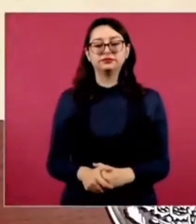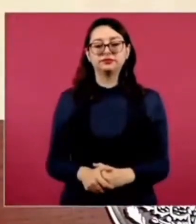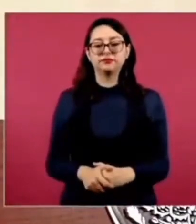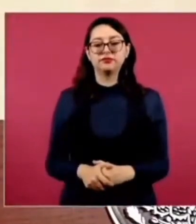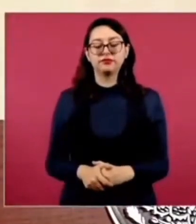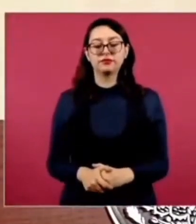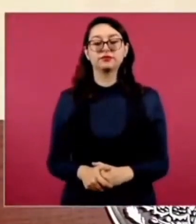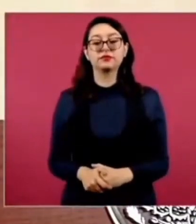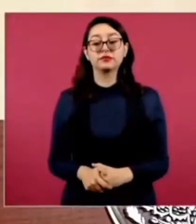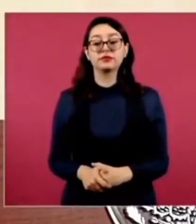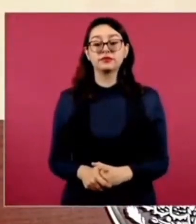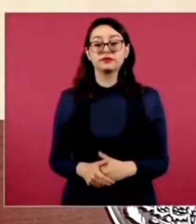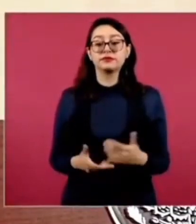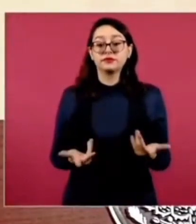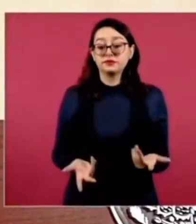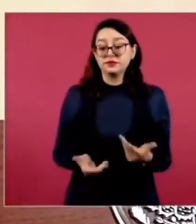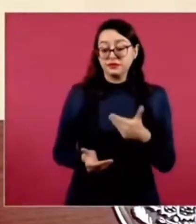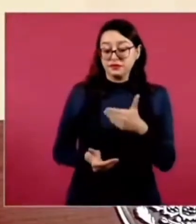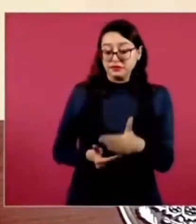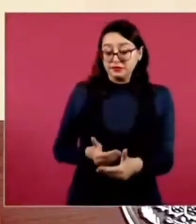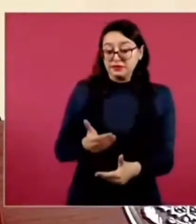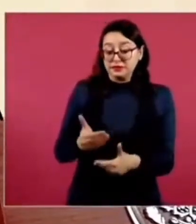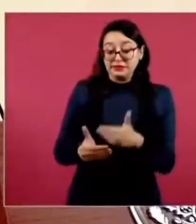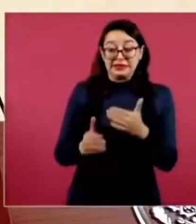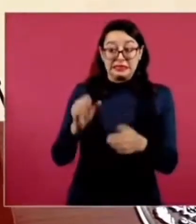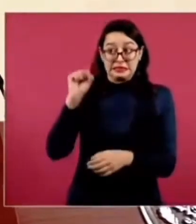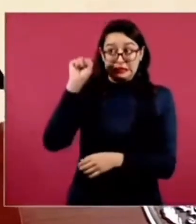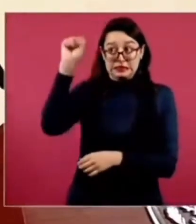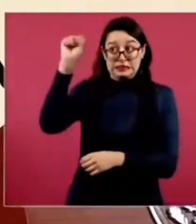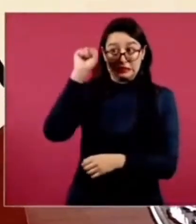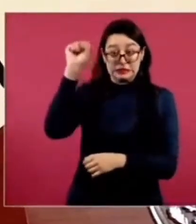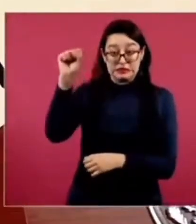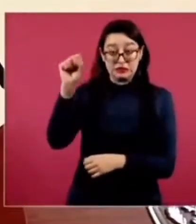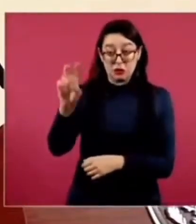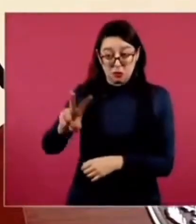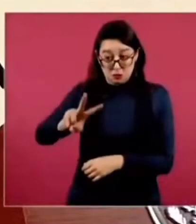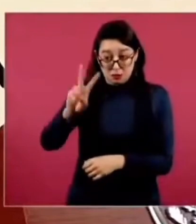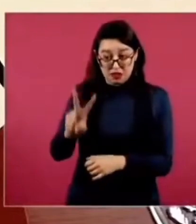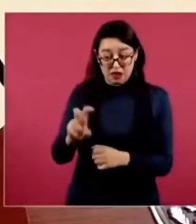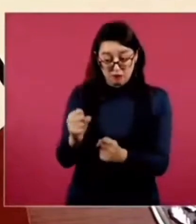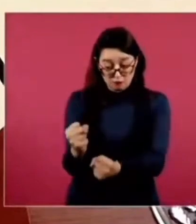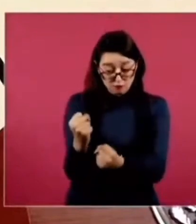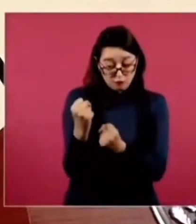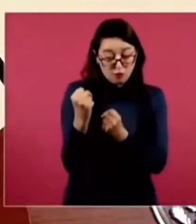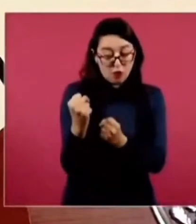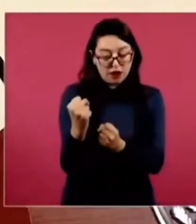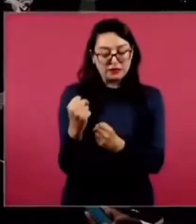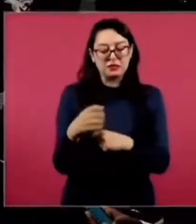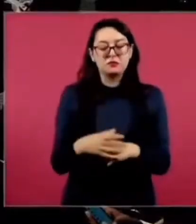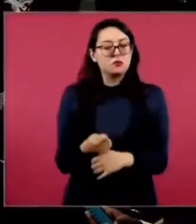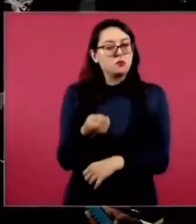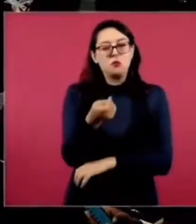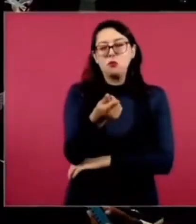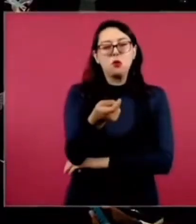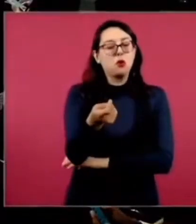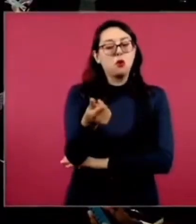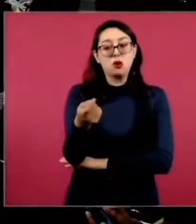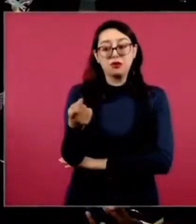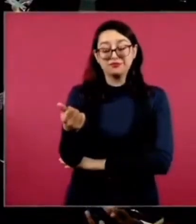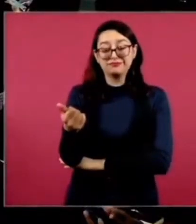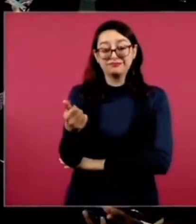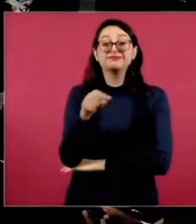Muy pocos sindicatos democráticos. Uno de ellos era precisamente